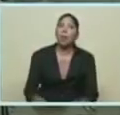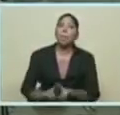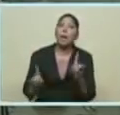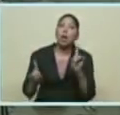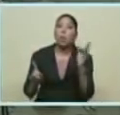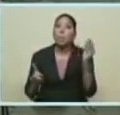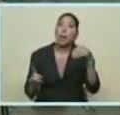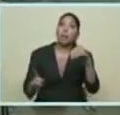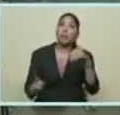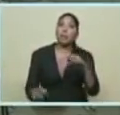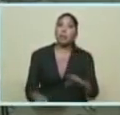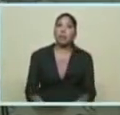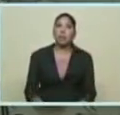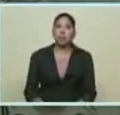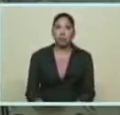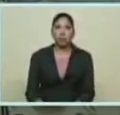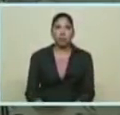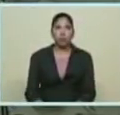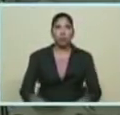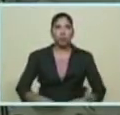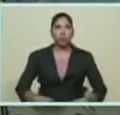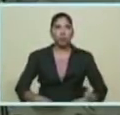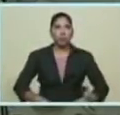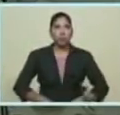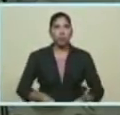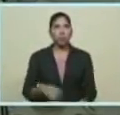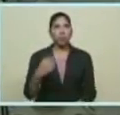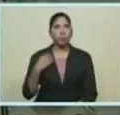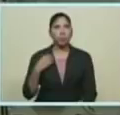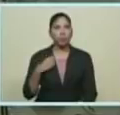extra. Como dirían